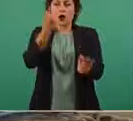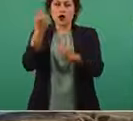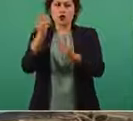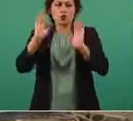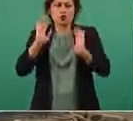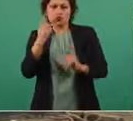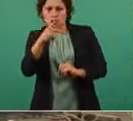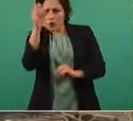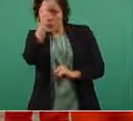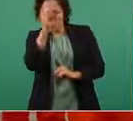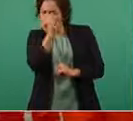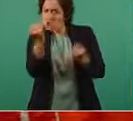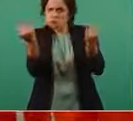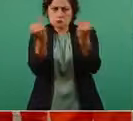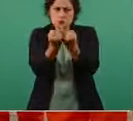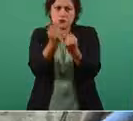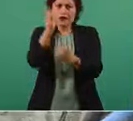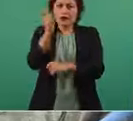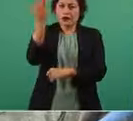fecha se han generado